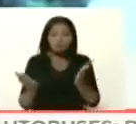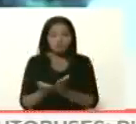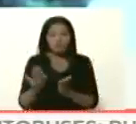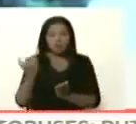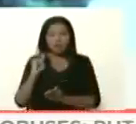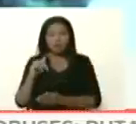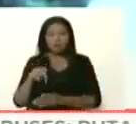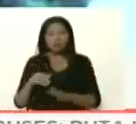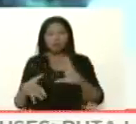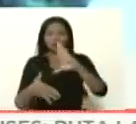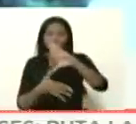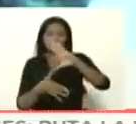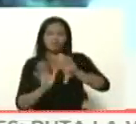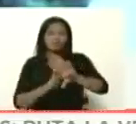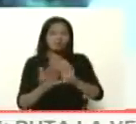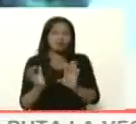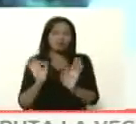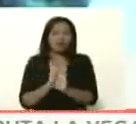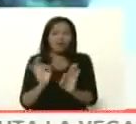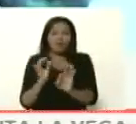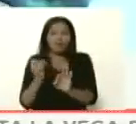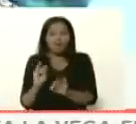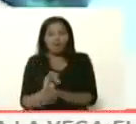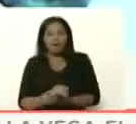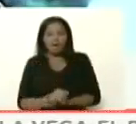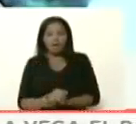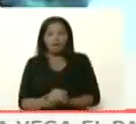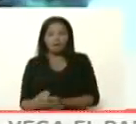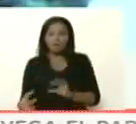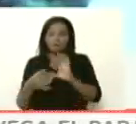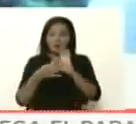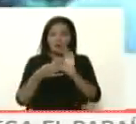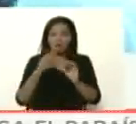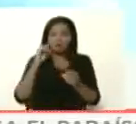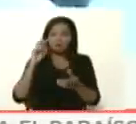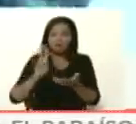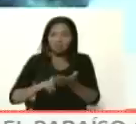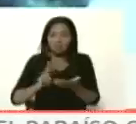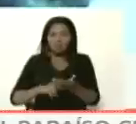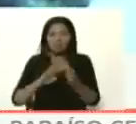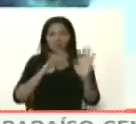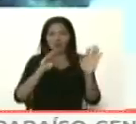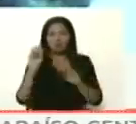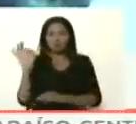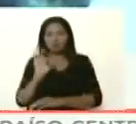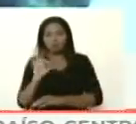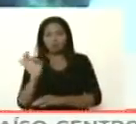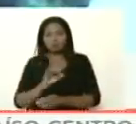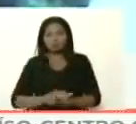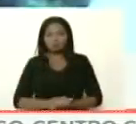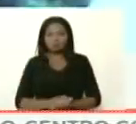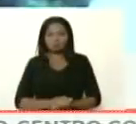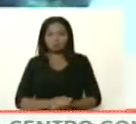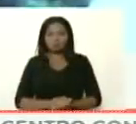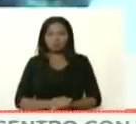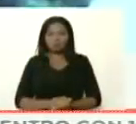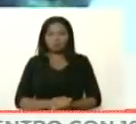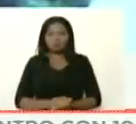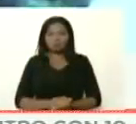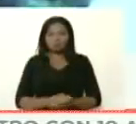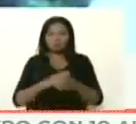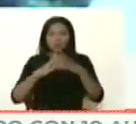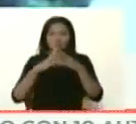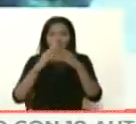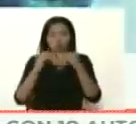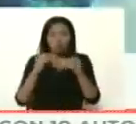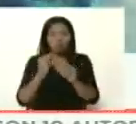en Latinoamérica, porque nadie tiene una afiliación real así al sindicato. Del 90%, correcto. Del 90%. Entre